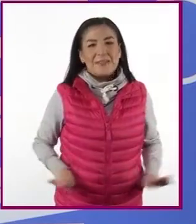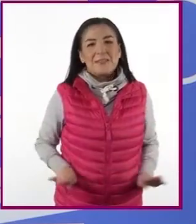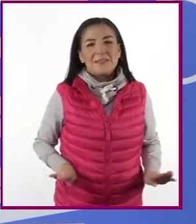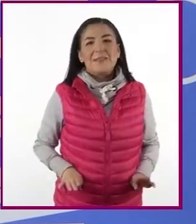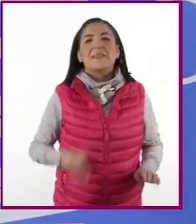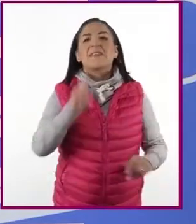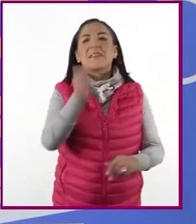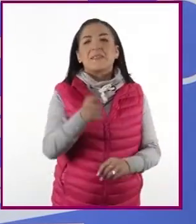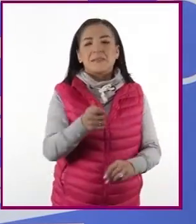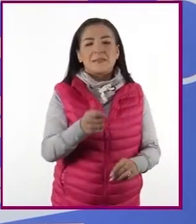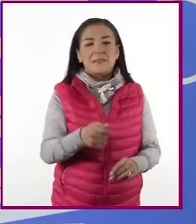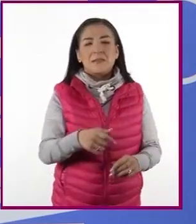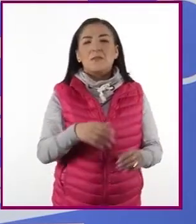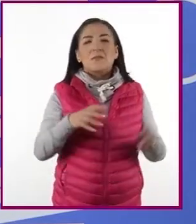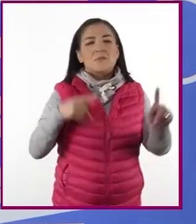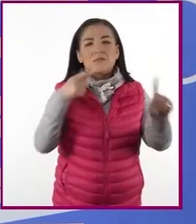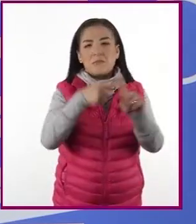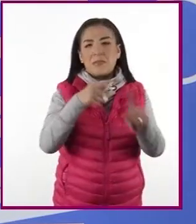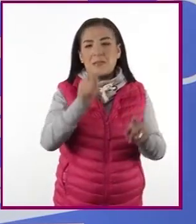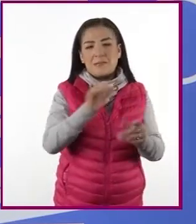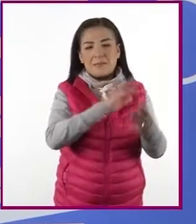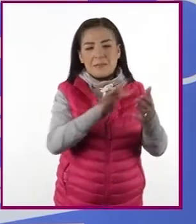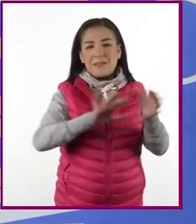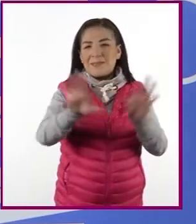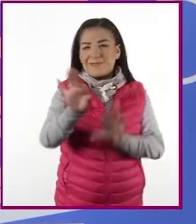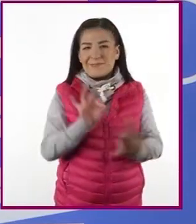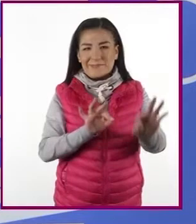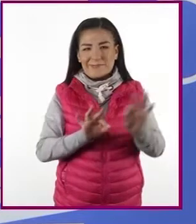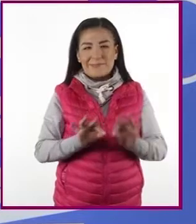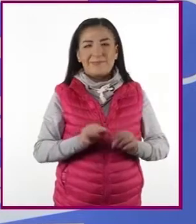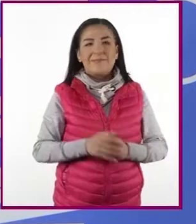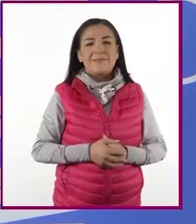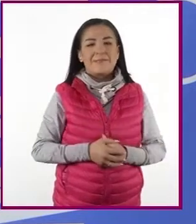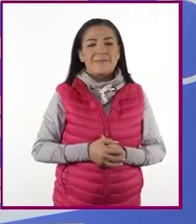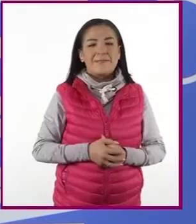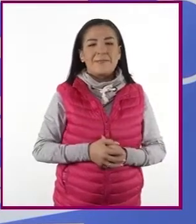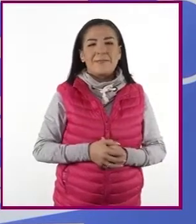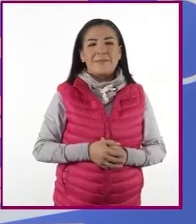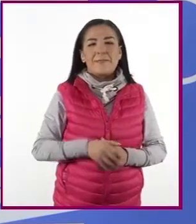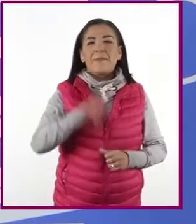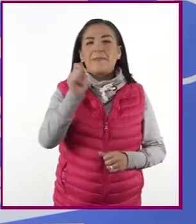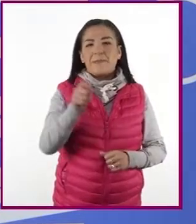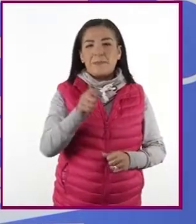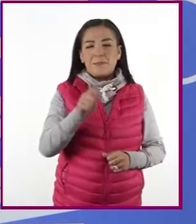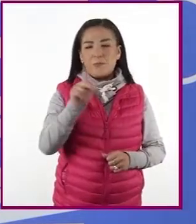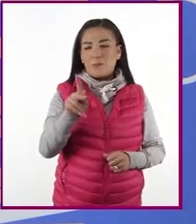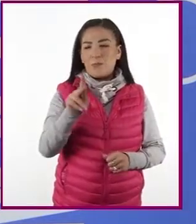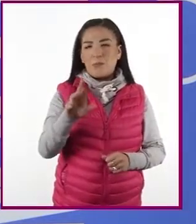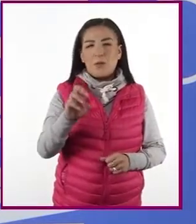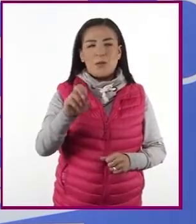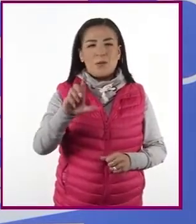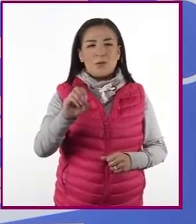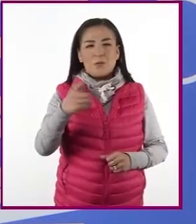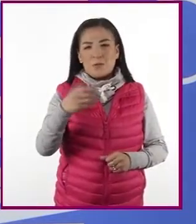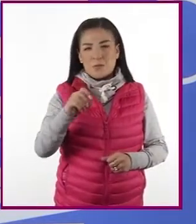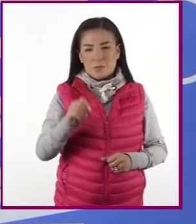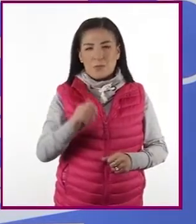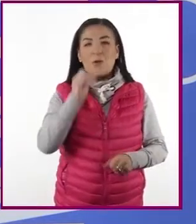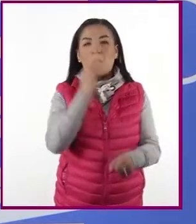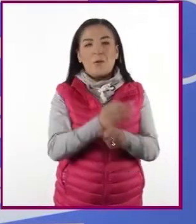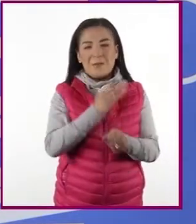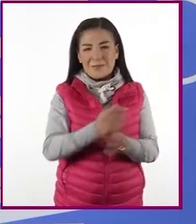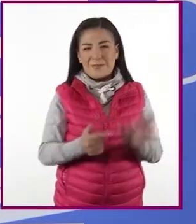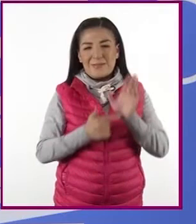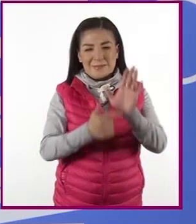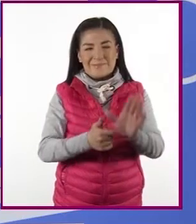los textos recopilados. El fragmento del prólogo que a continuación les leeré fue